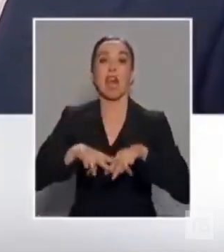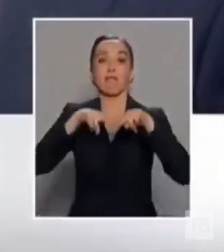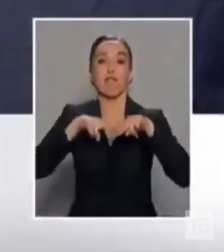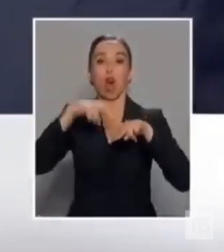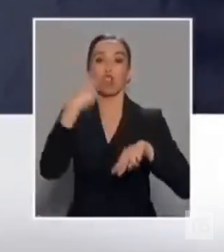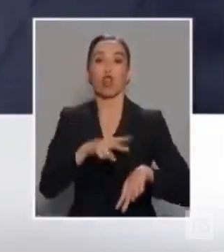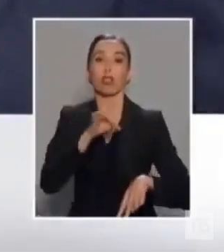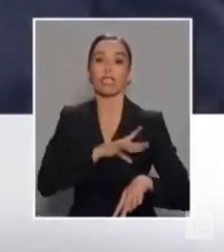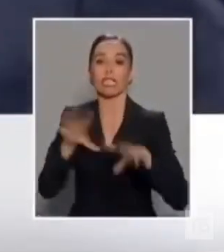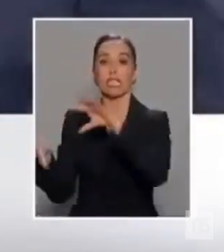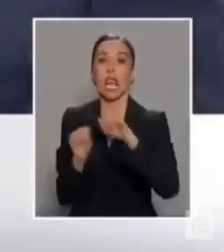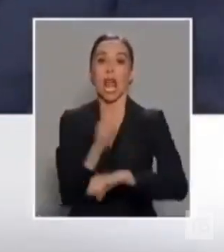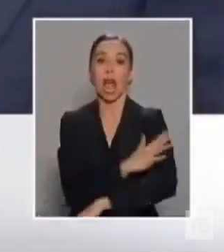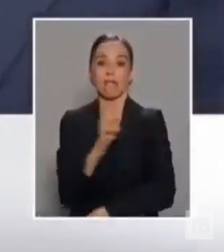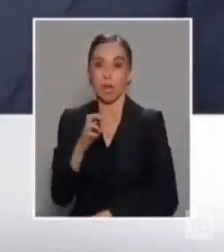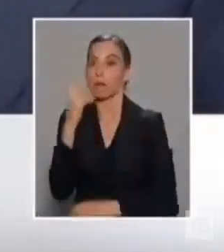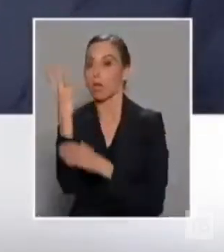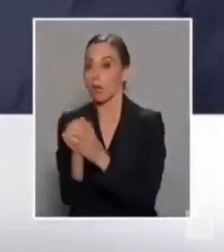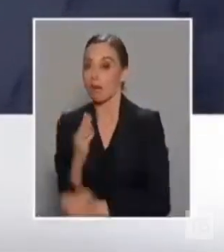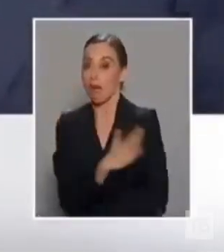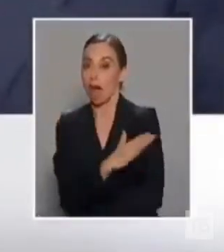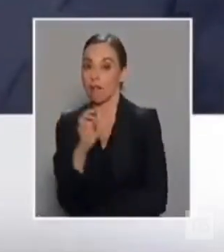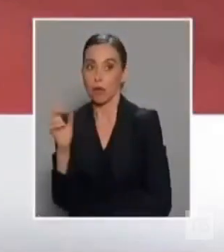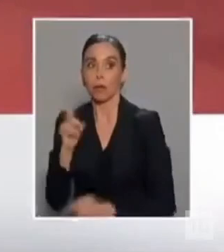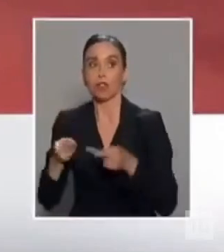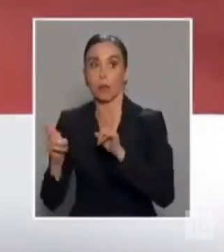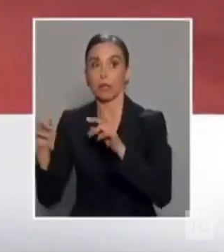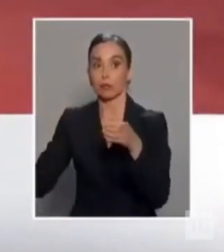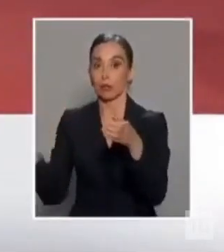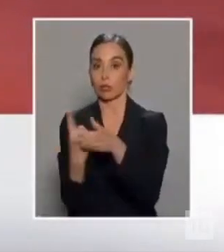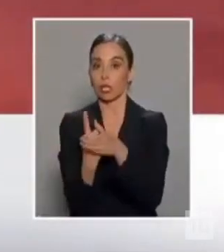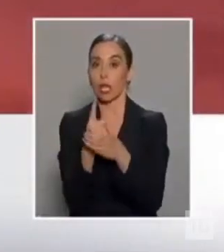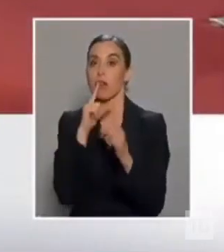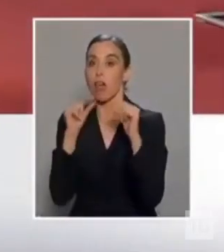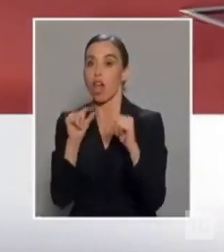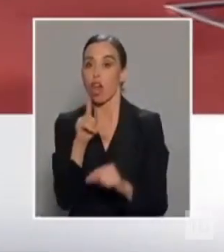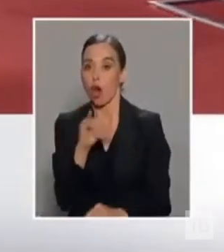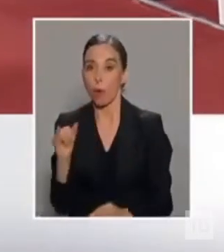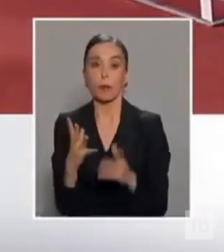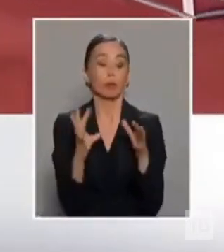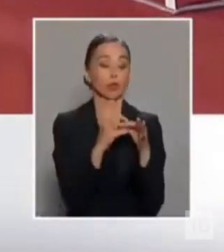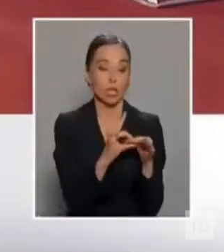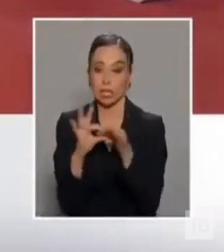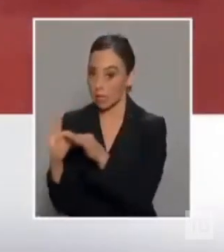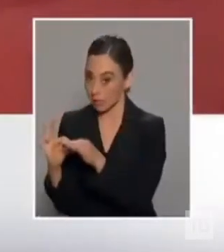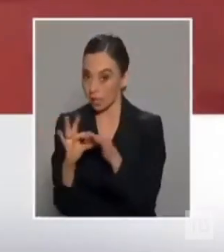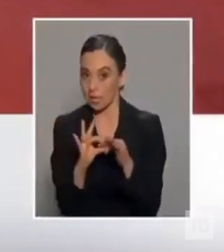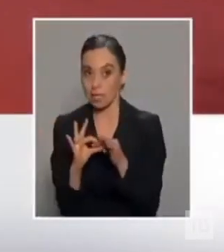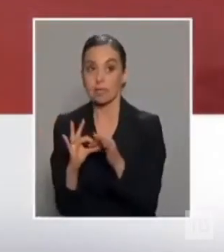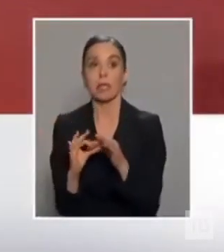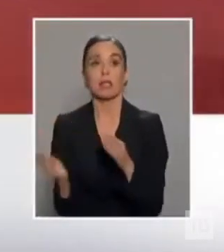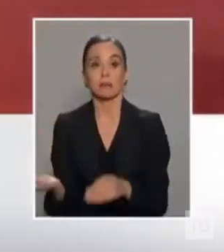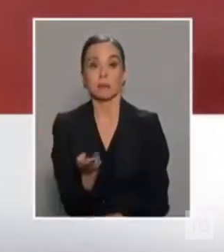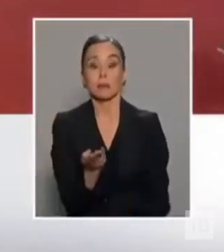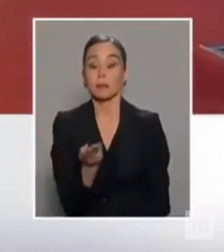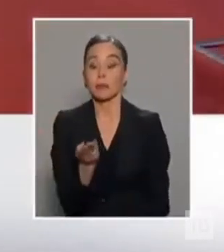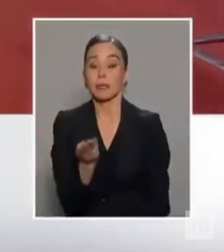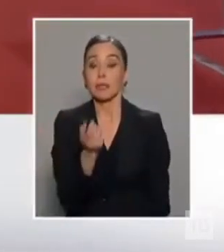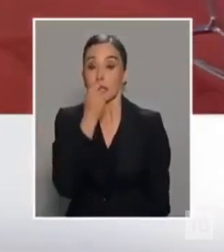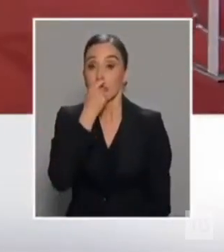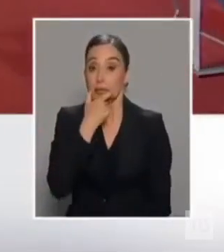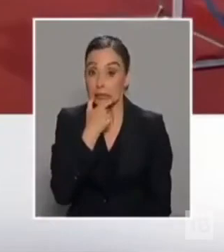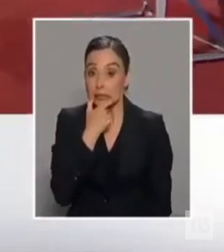nuestro bien, gobierno vamos a terminar con las AFP y no le daremos espacio a lobistas como usted. Muchas gracias, Yana. Estoy preguntándole a Sebastián Sichel. Todavía nos